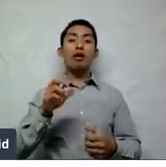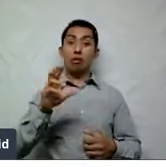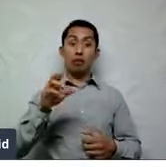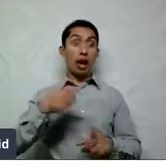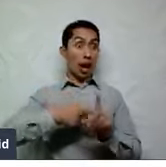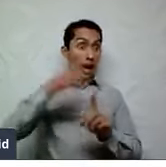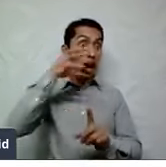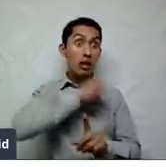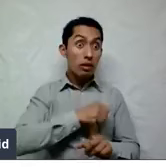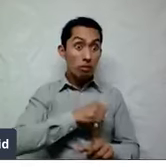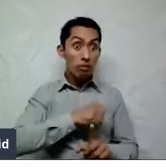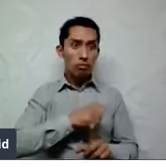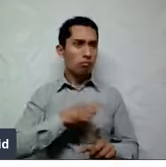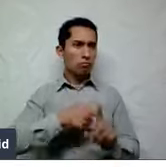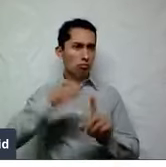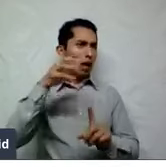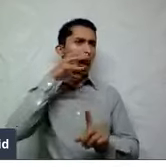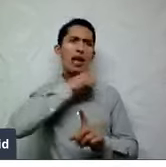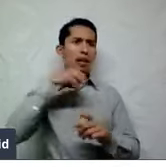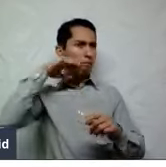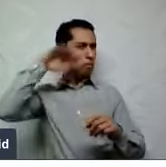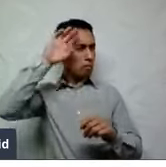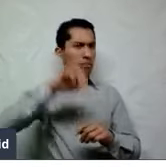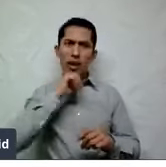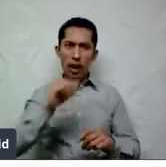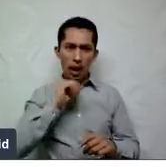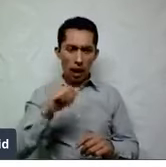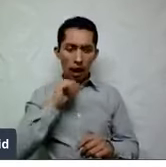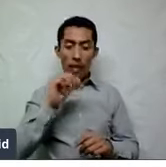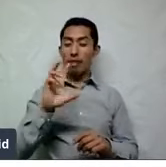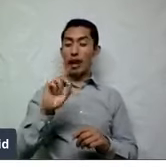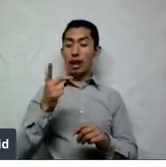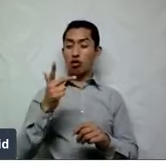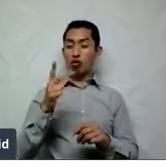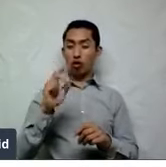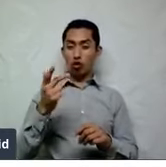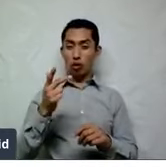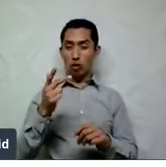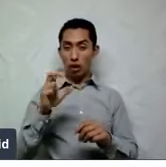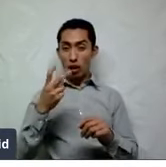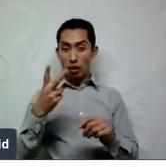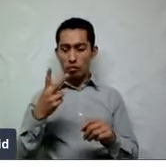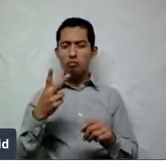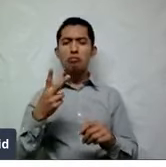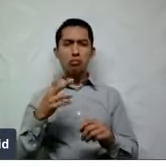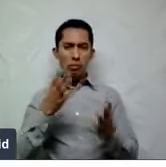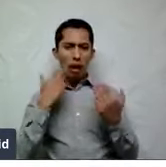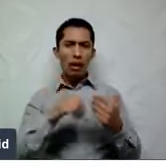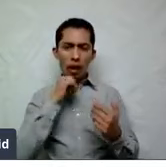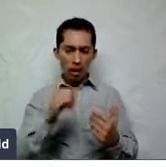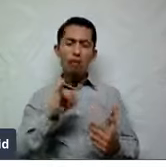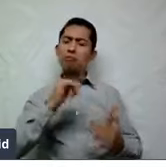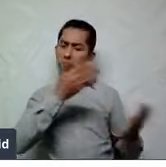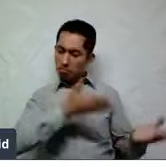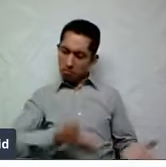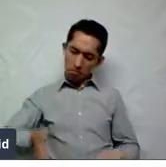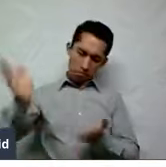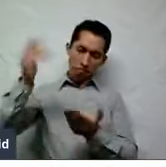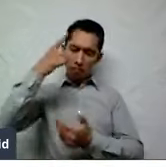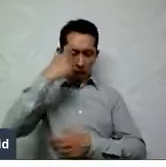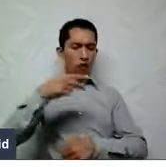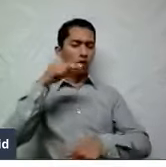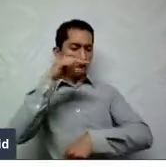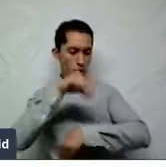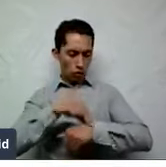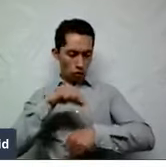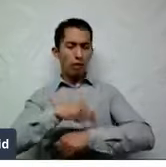calentura. Si no tenemos calentura, fiebre arriba de 38, vayan con su centro, con su médico, y él se las va a